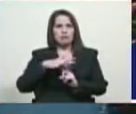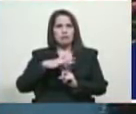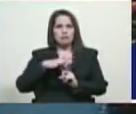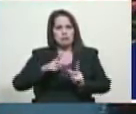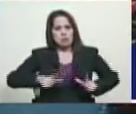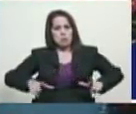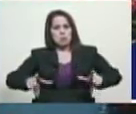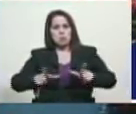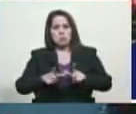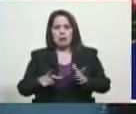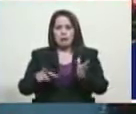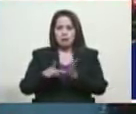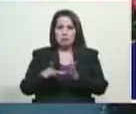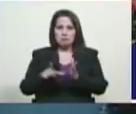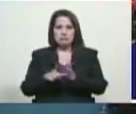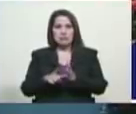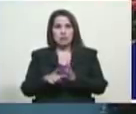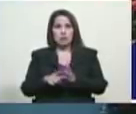Más de